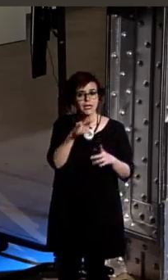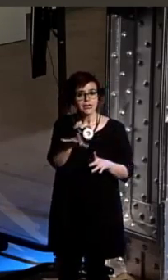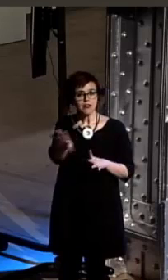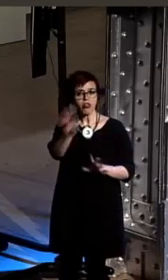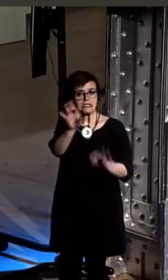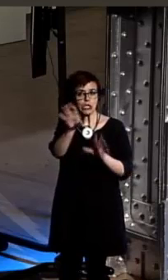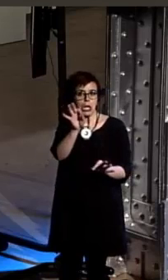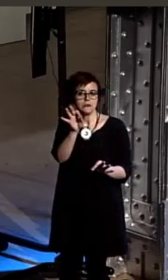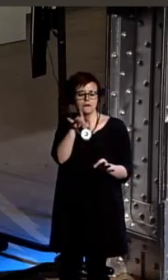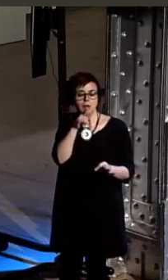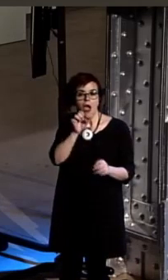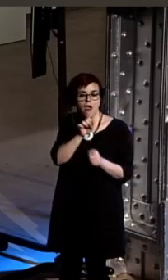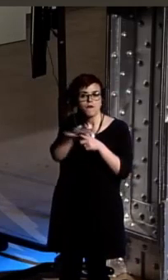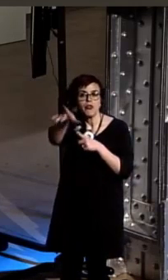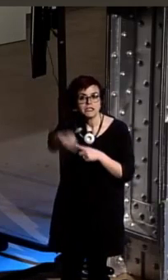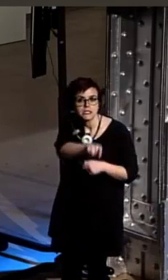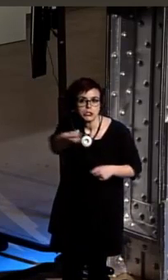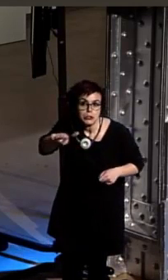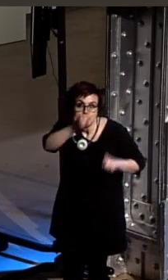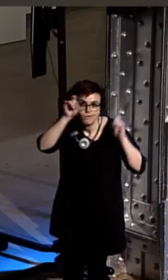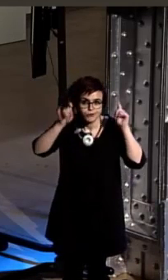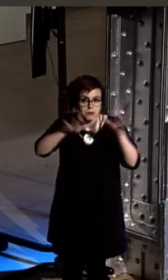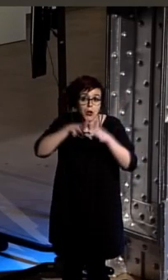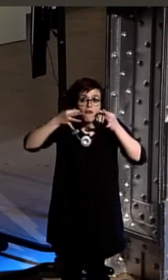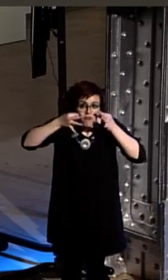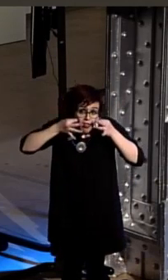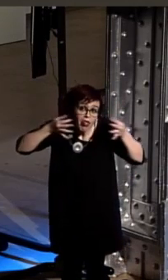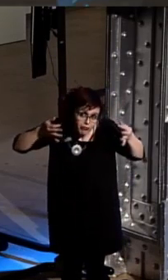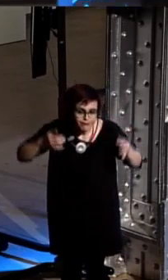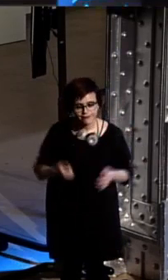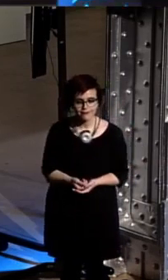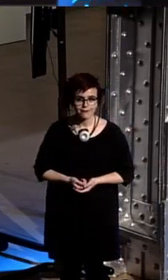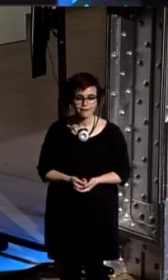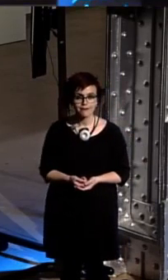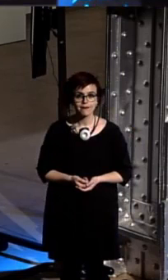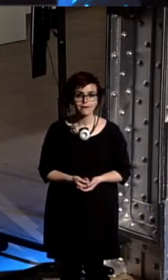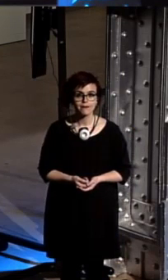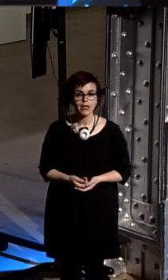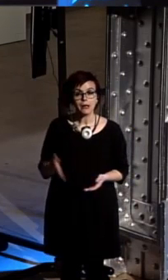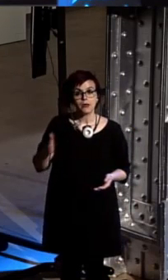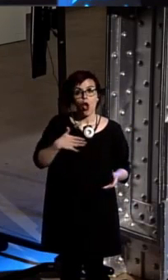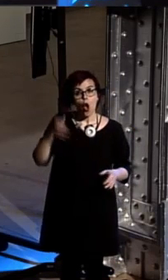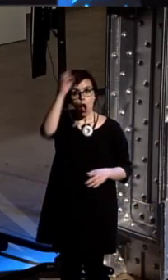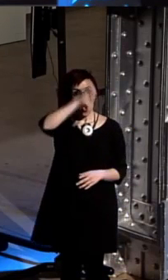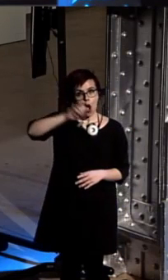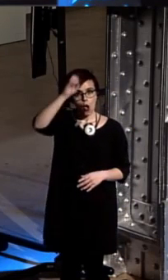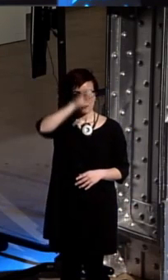esto se puede probar empíricamente, pero me parece que hay algo de verdad en eso. Bueno, a ver, yo creo que